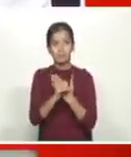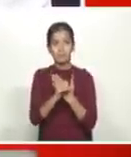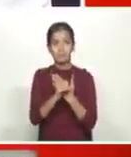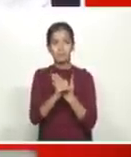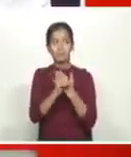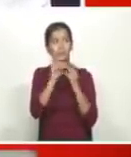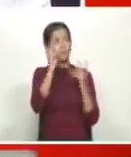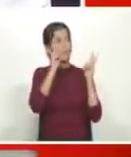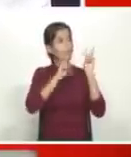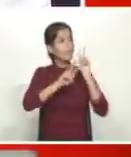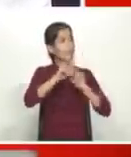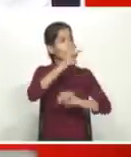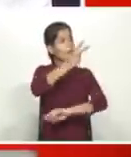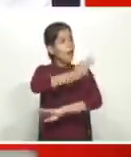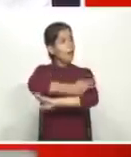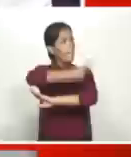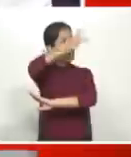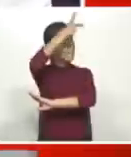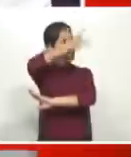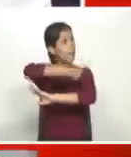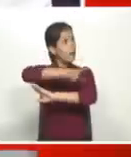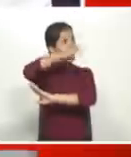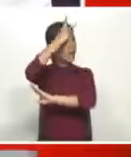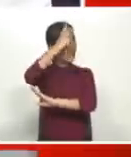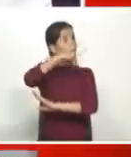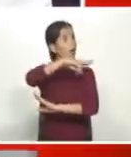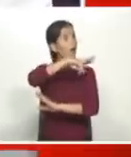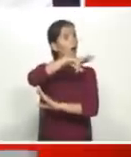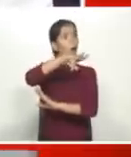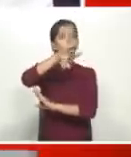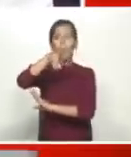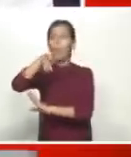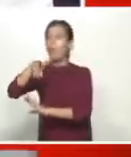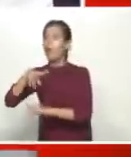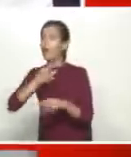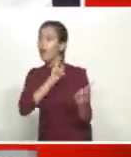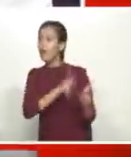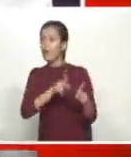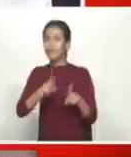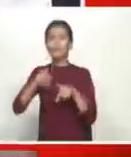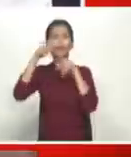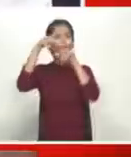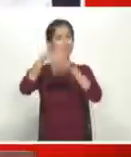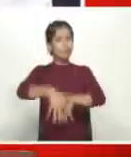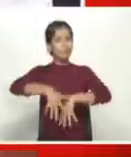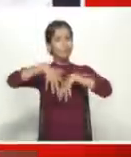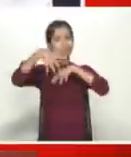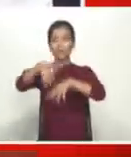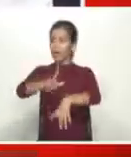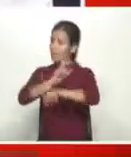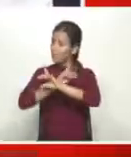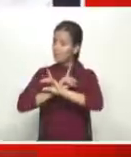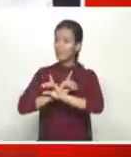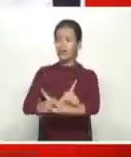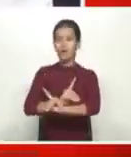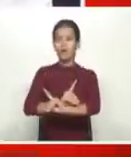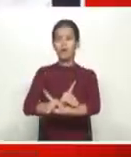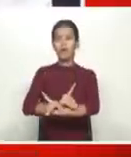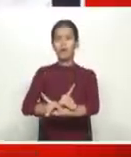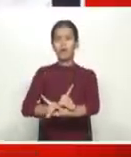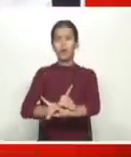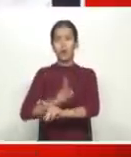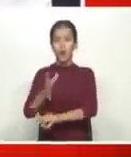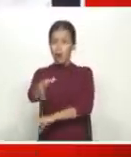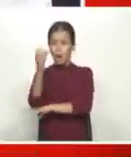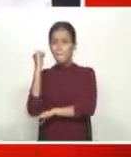que empezaron gente a salir a las calles a defender la democracia, a gritar,